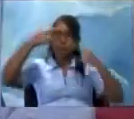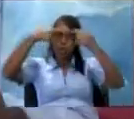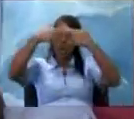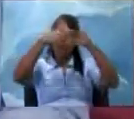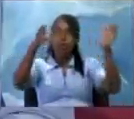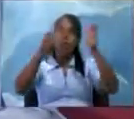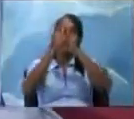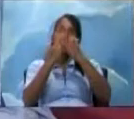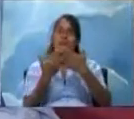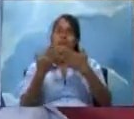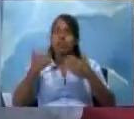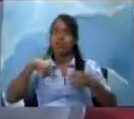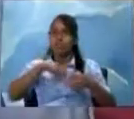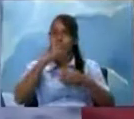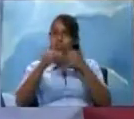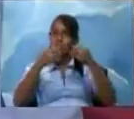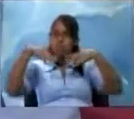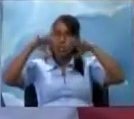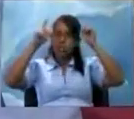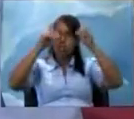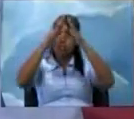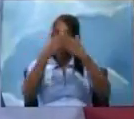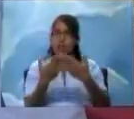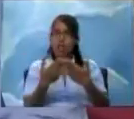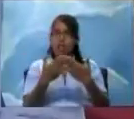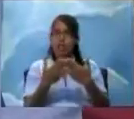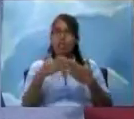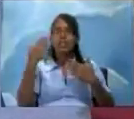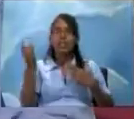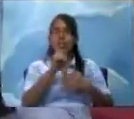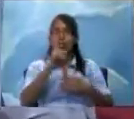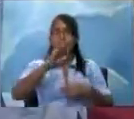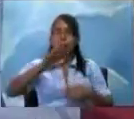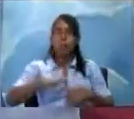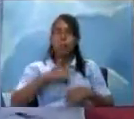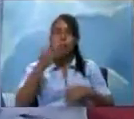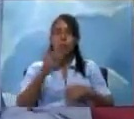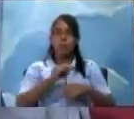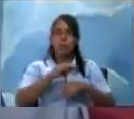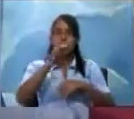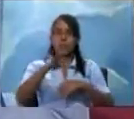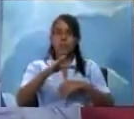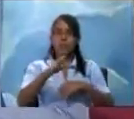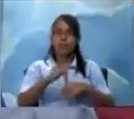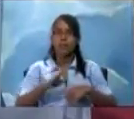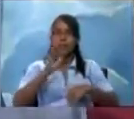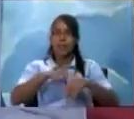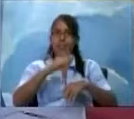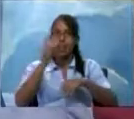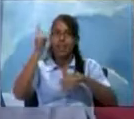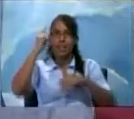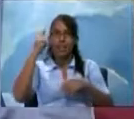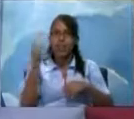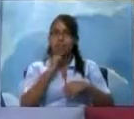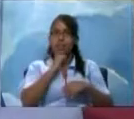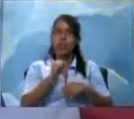ha revelado la palabra, nos ha hecho entender de su palabra para entenderla, que no podemos nosotros alarmarnos, porque ya sabemos que esto es algo